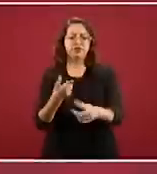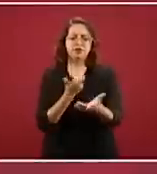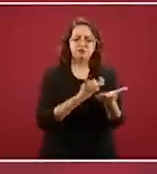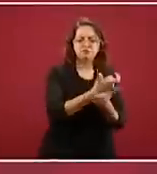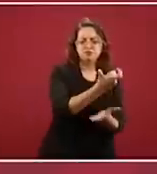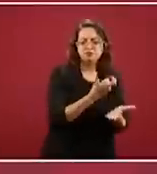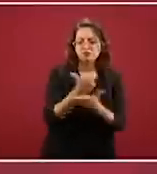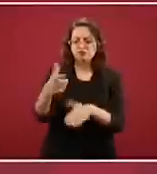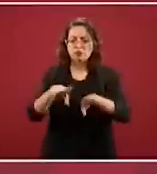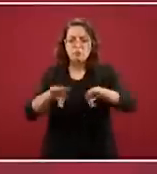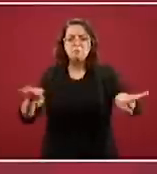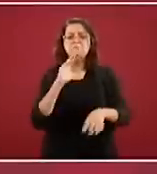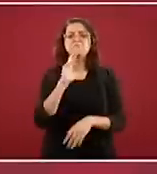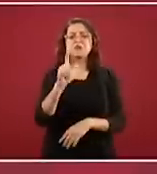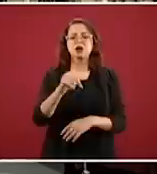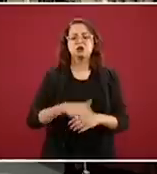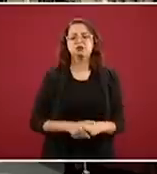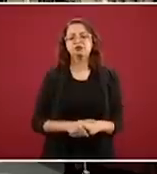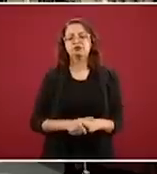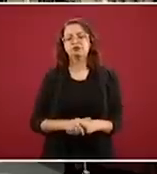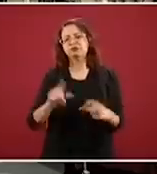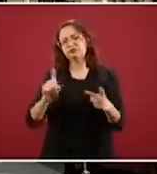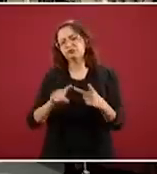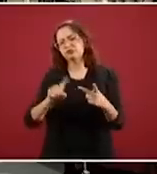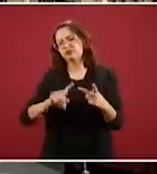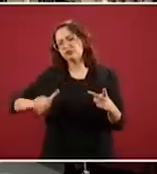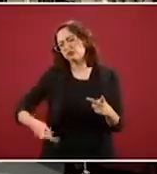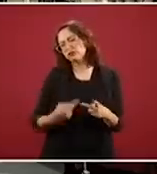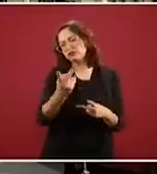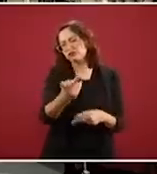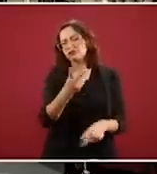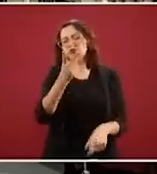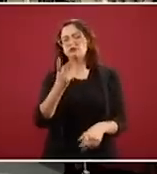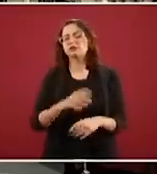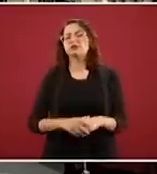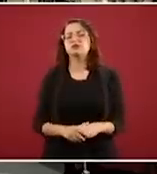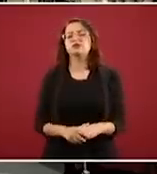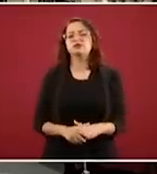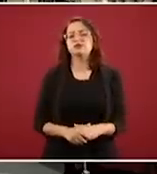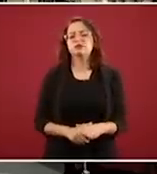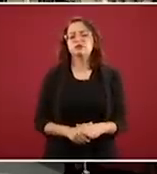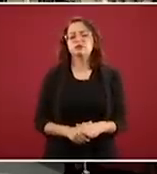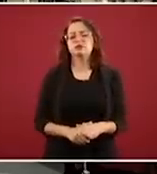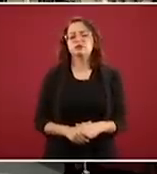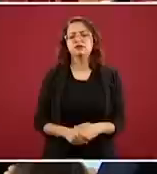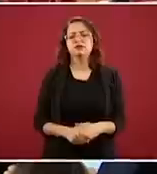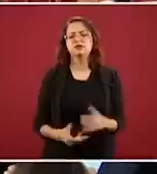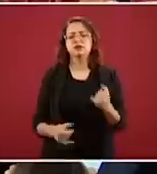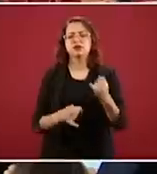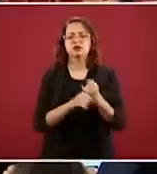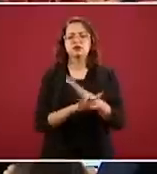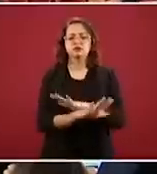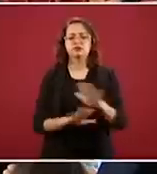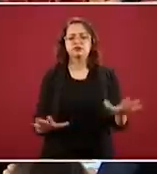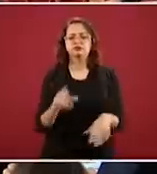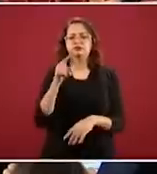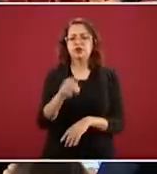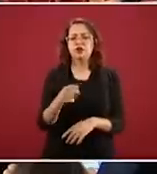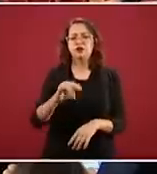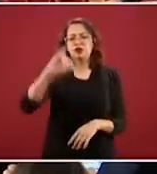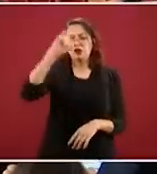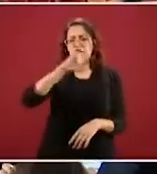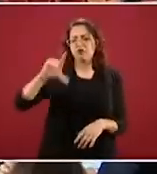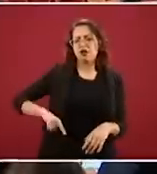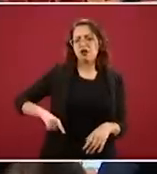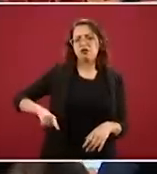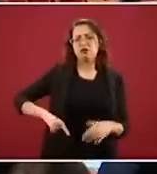los recursos. Presidente, una segunda pregunta. Los datos también que presenta usted, hay una alta asistencia de la jefa de